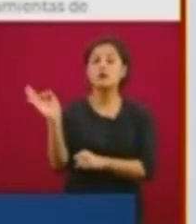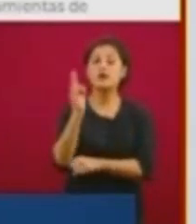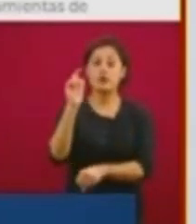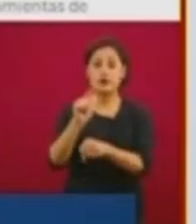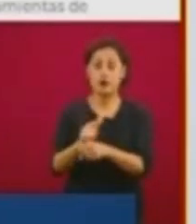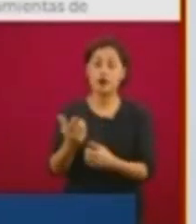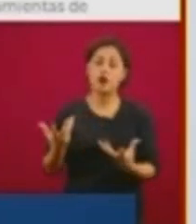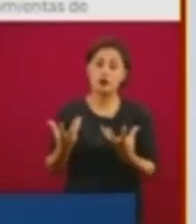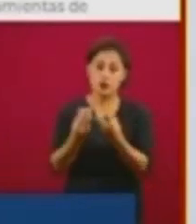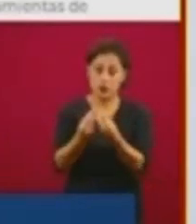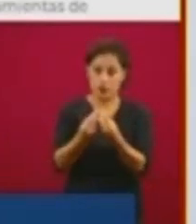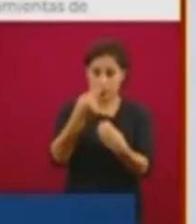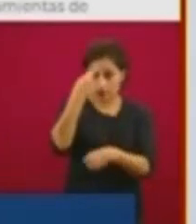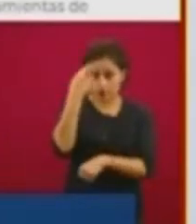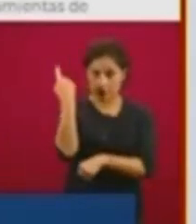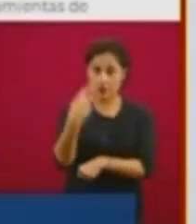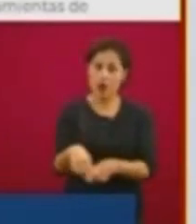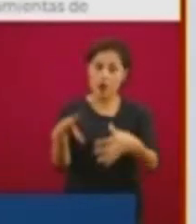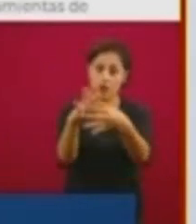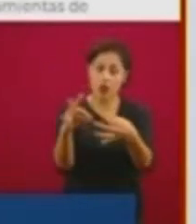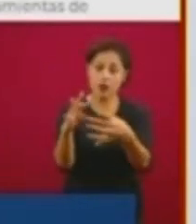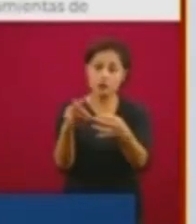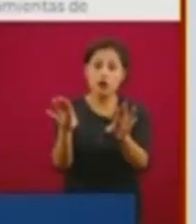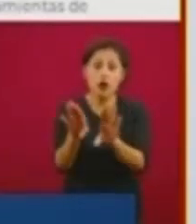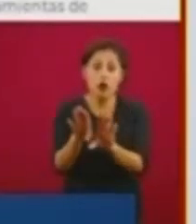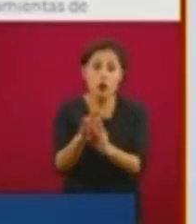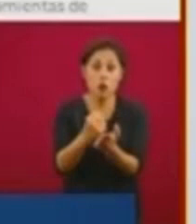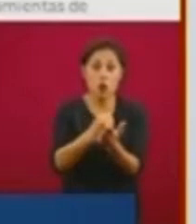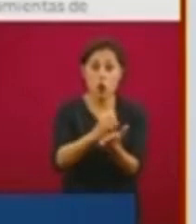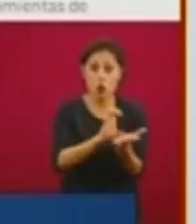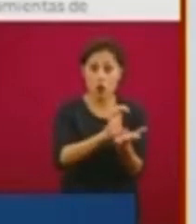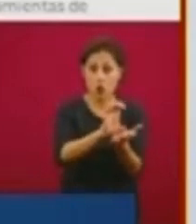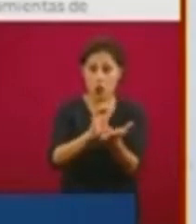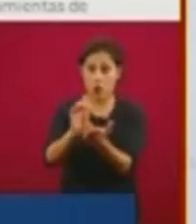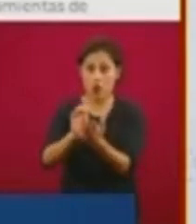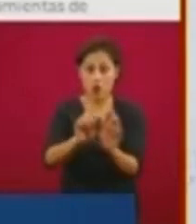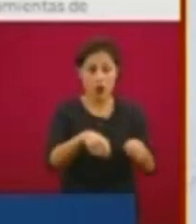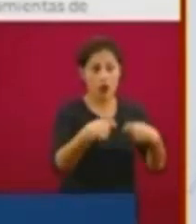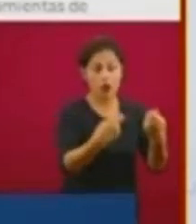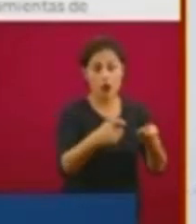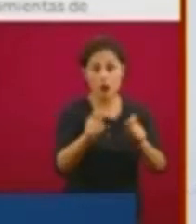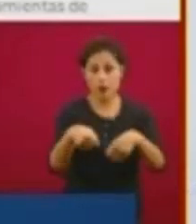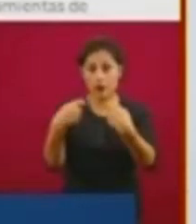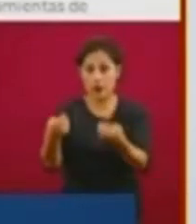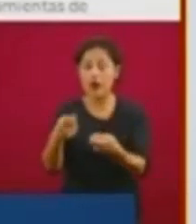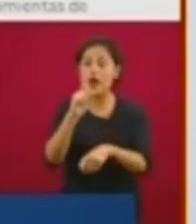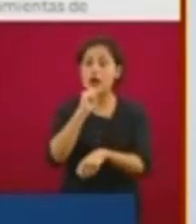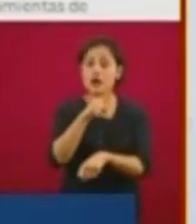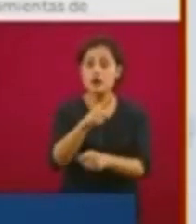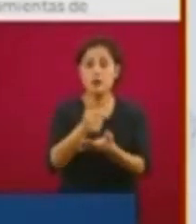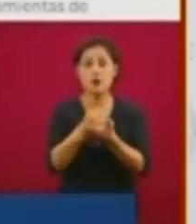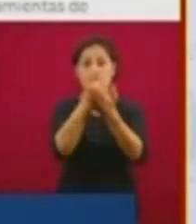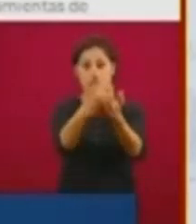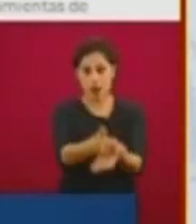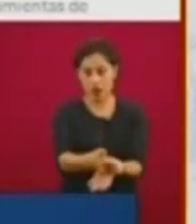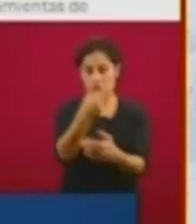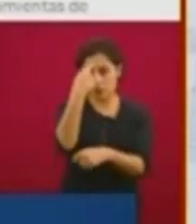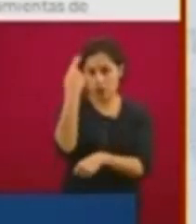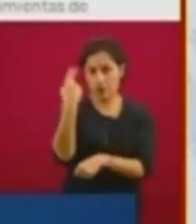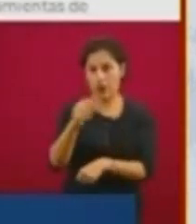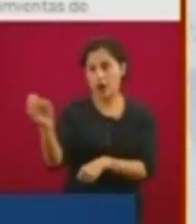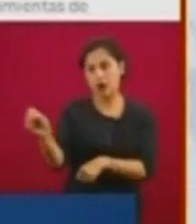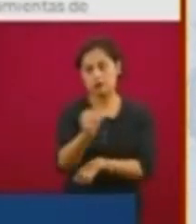espacio, digamos, de conformación de democracia. Creemos que el espacio público es el mejor reflejo de